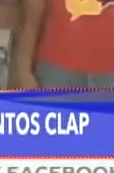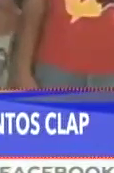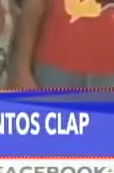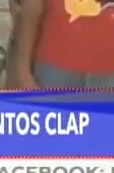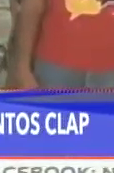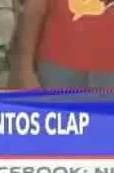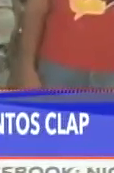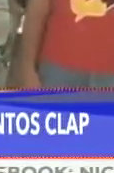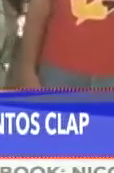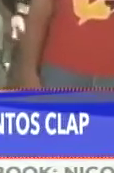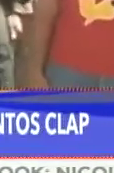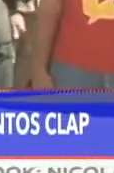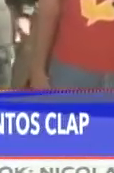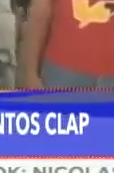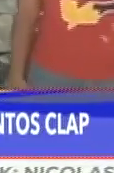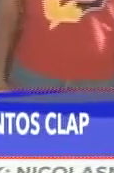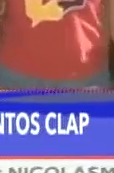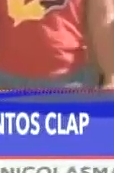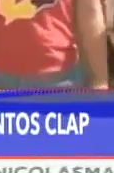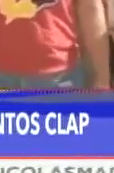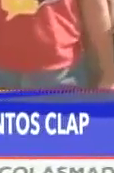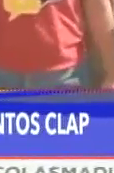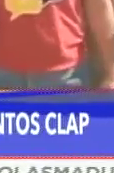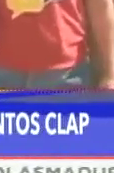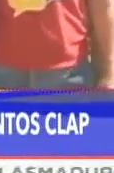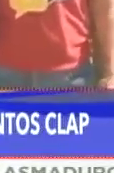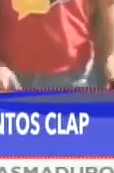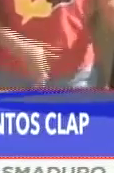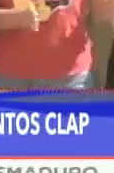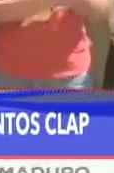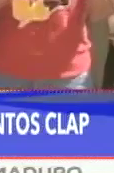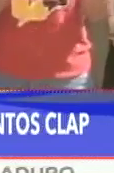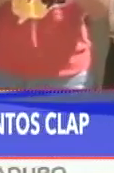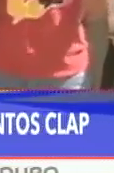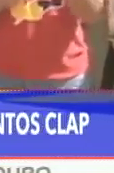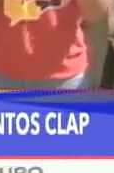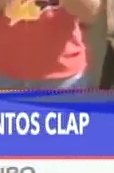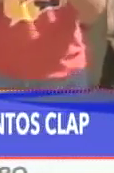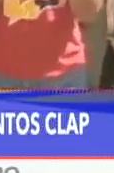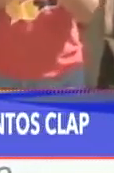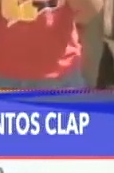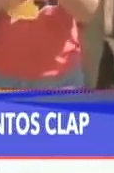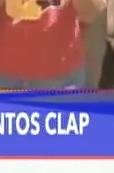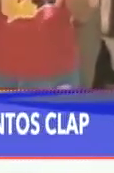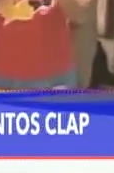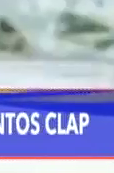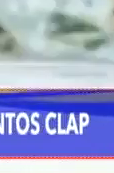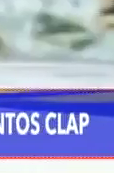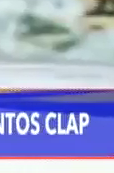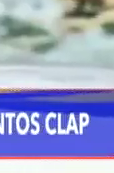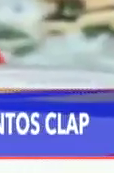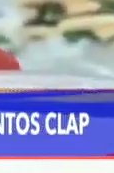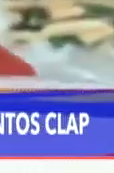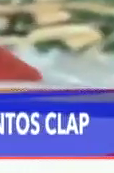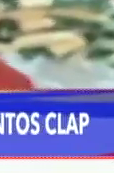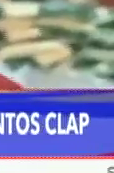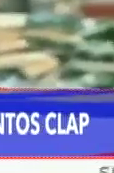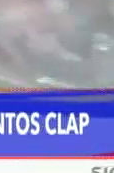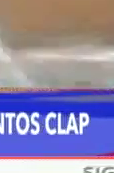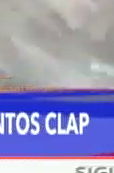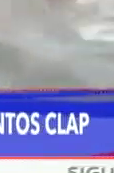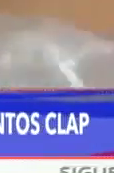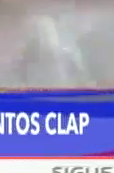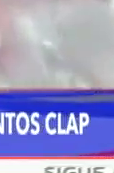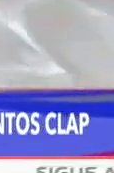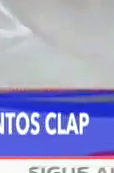la milicia, patria o muerte con usted, mi comandante. Así es, valga nuestro reconocimiento a los hombres